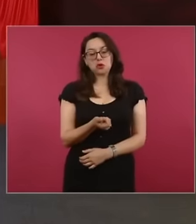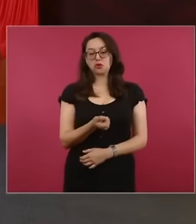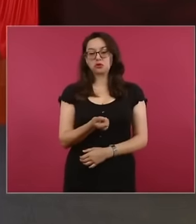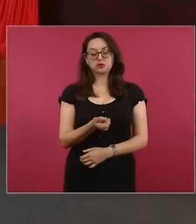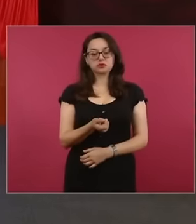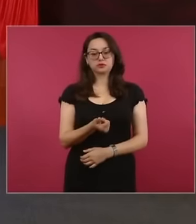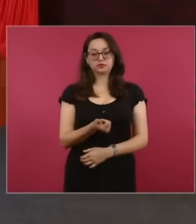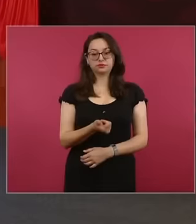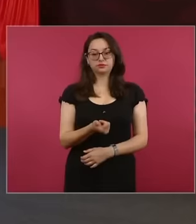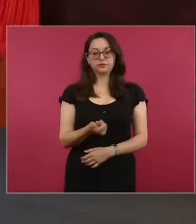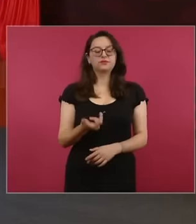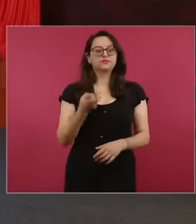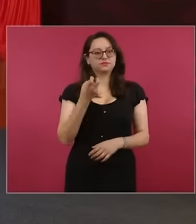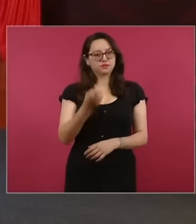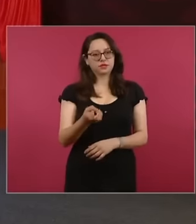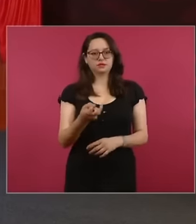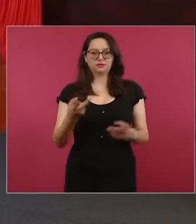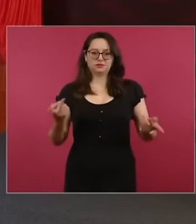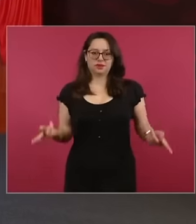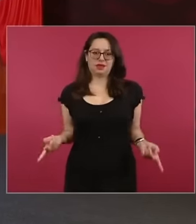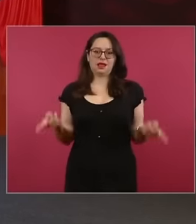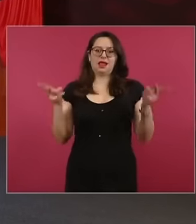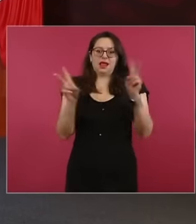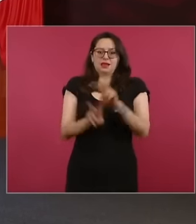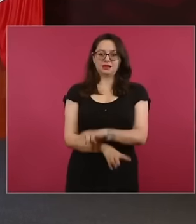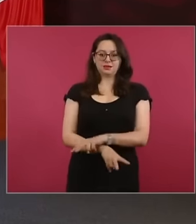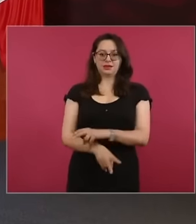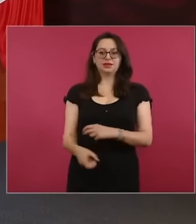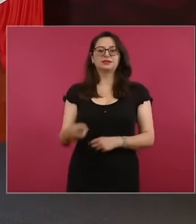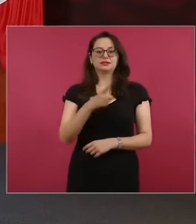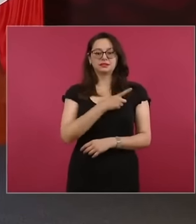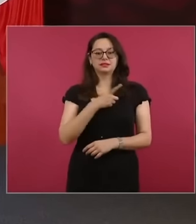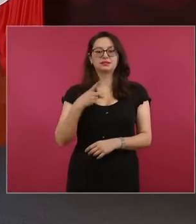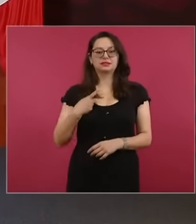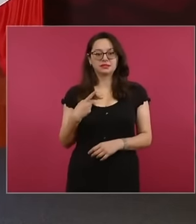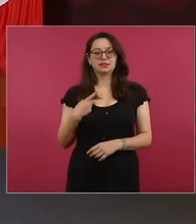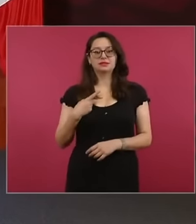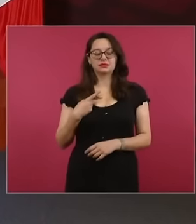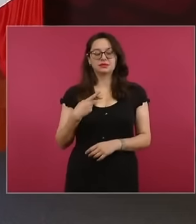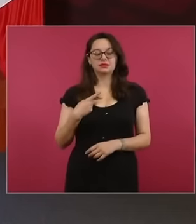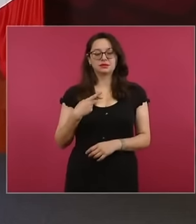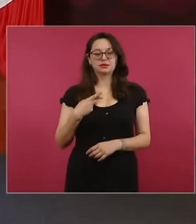Entonces, el cambio que se aplicó